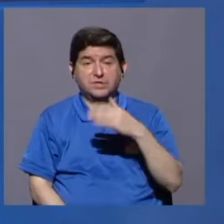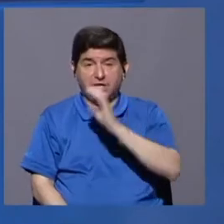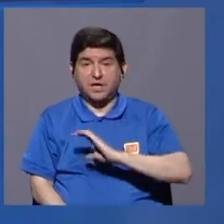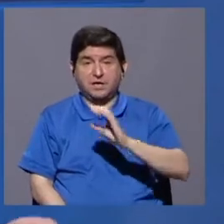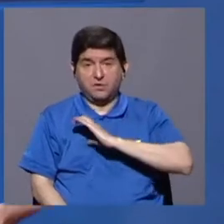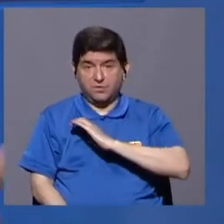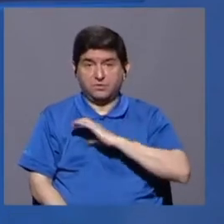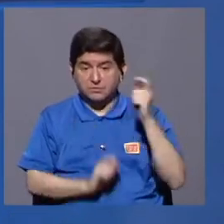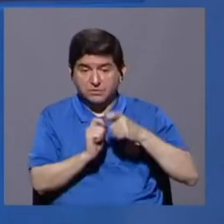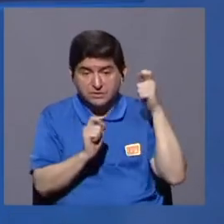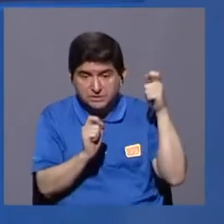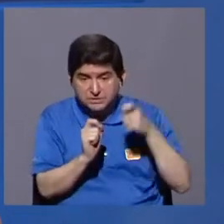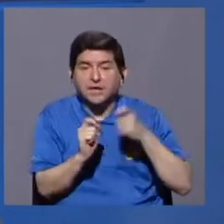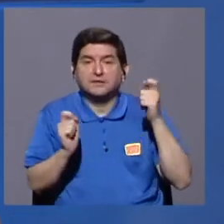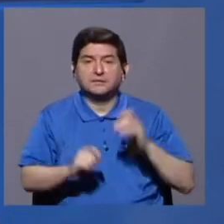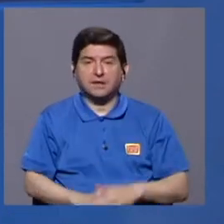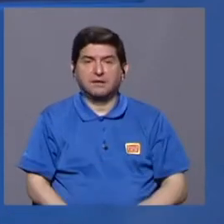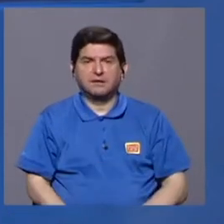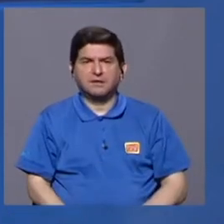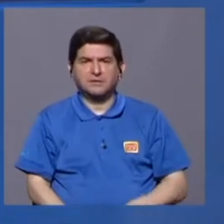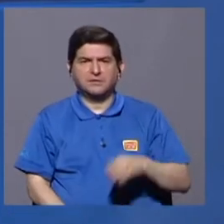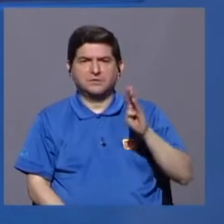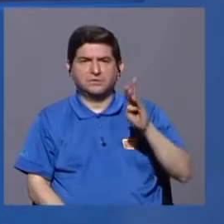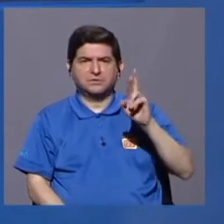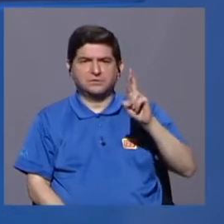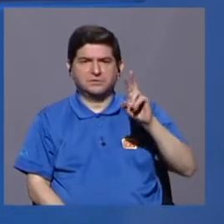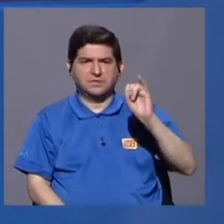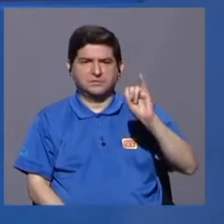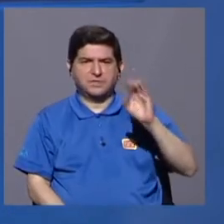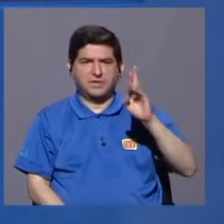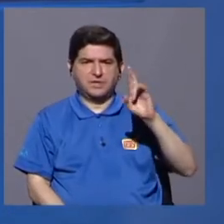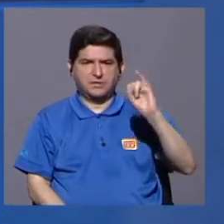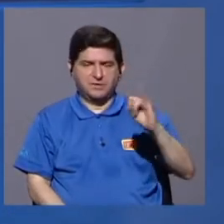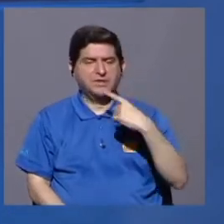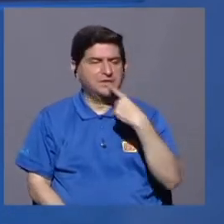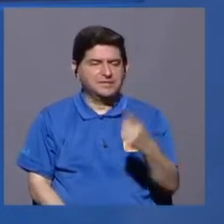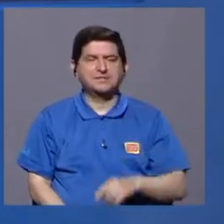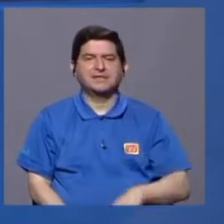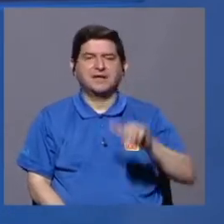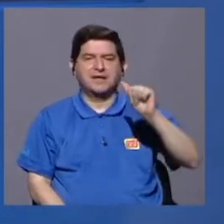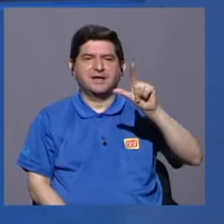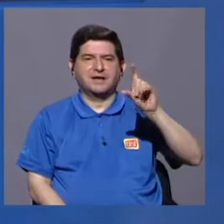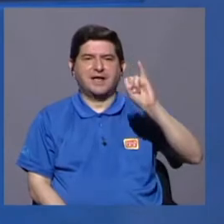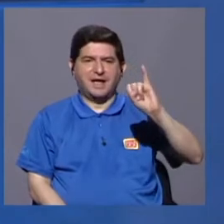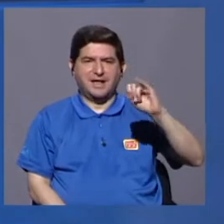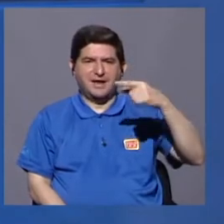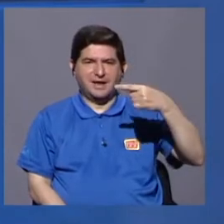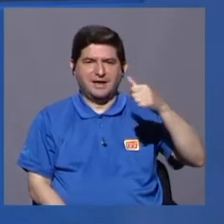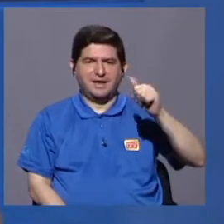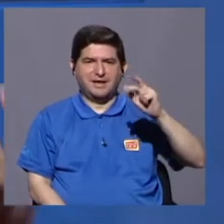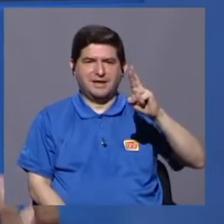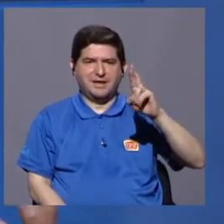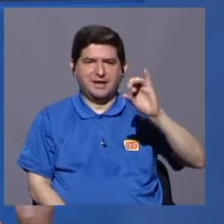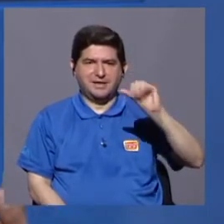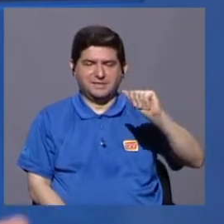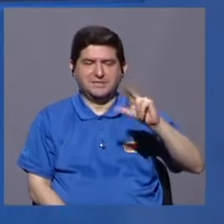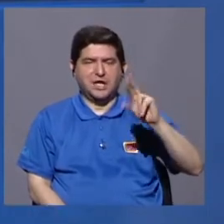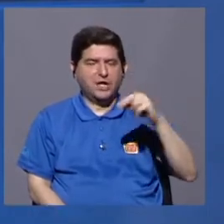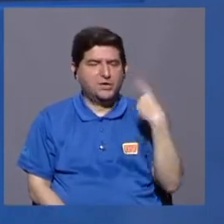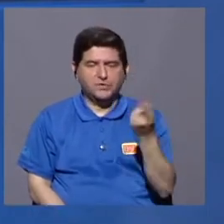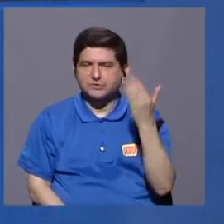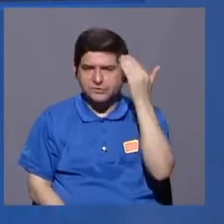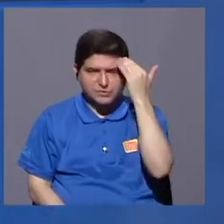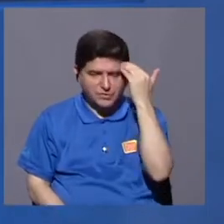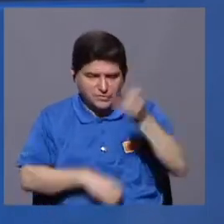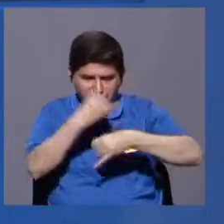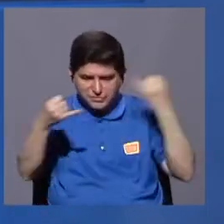tal forma. Y entonces ser bribri, como decía Ali García, no es solo hablar el idioma, es pertenecer al clan y saber cuál